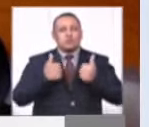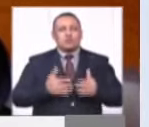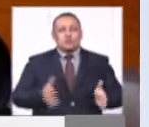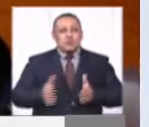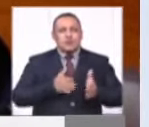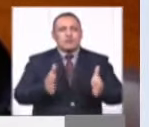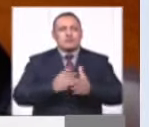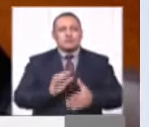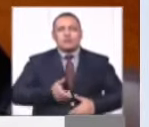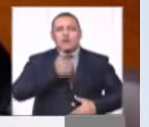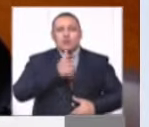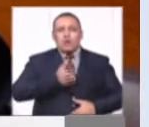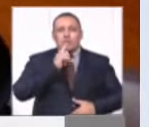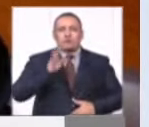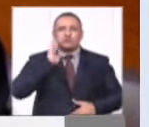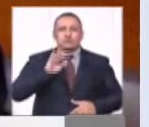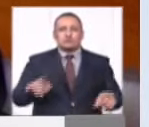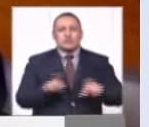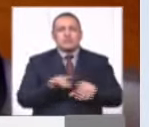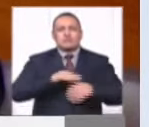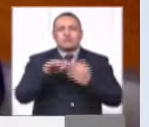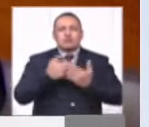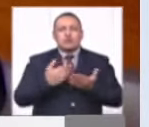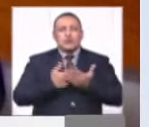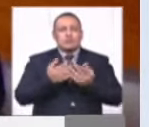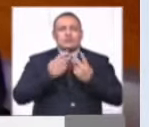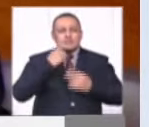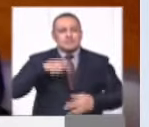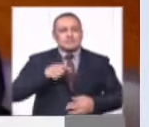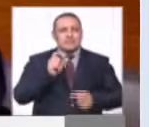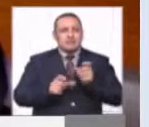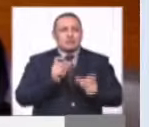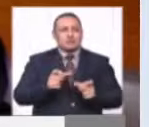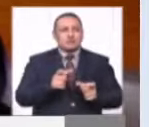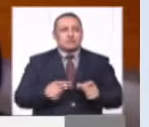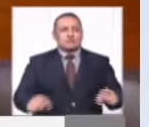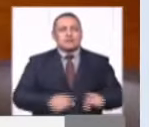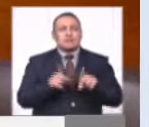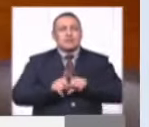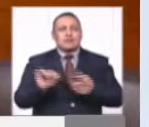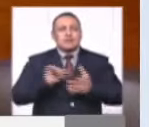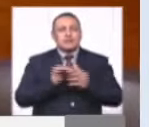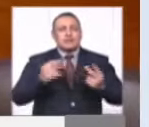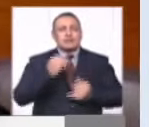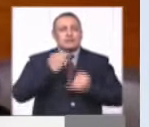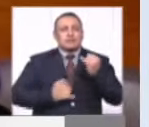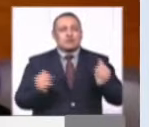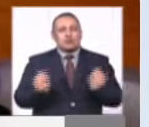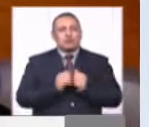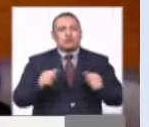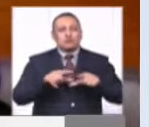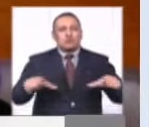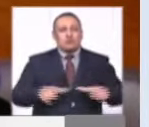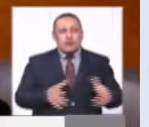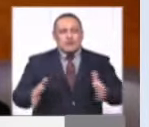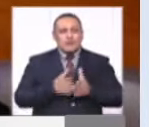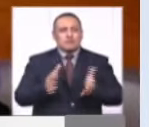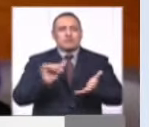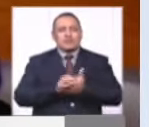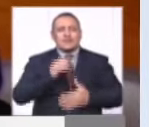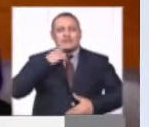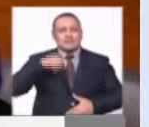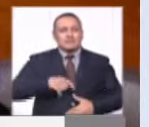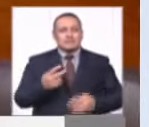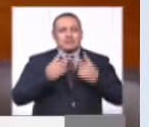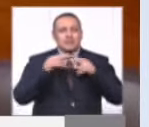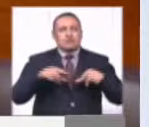pistas, agua, desagüe y todos los elementos que necesitan esta población. Y la culminación ya de los tramos que necesita el